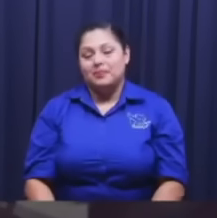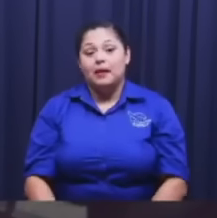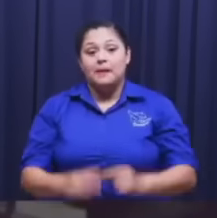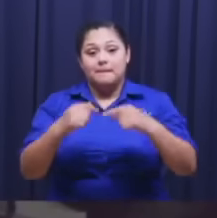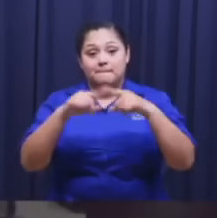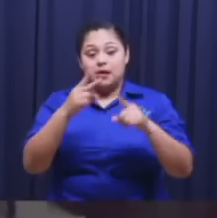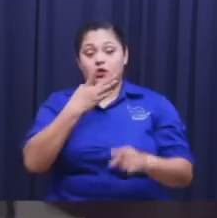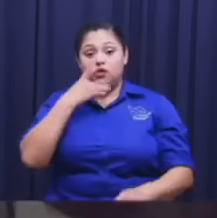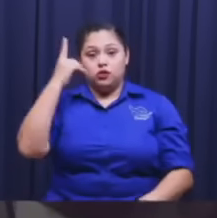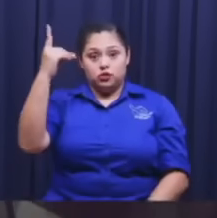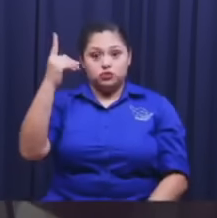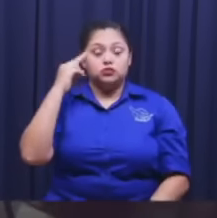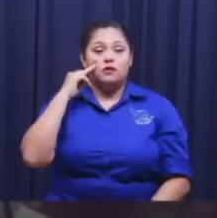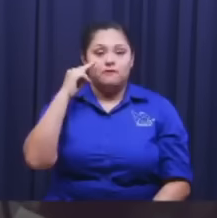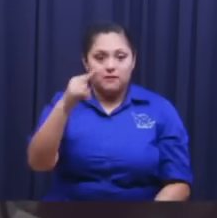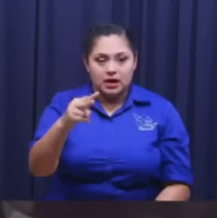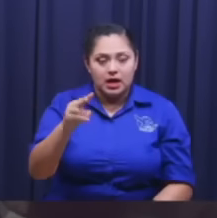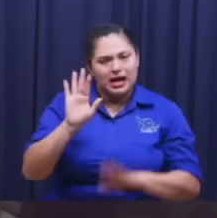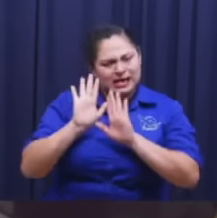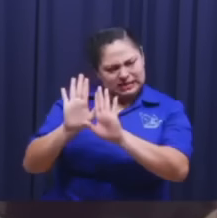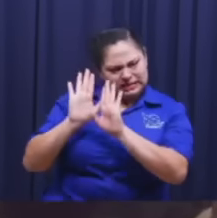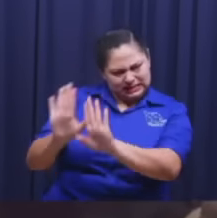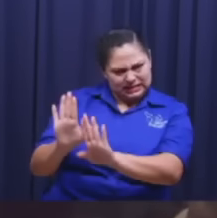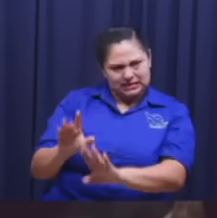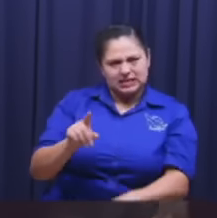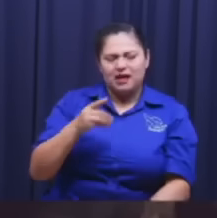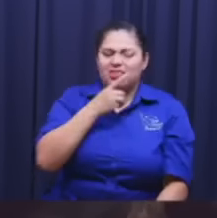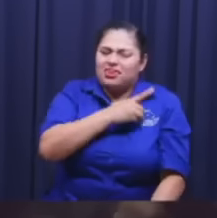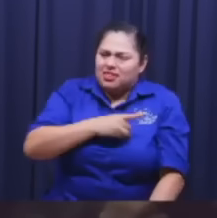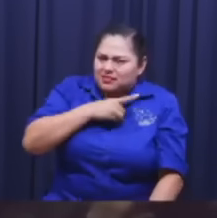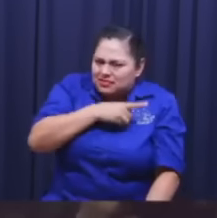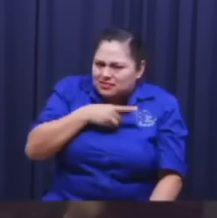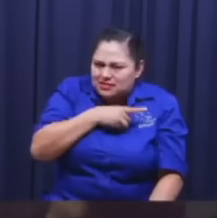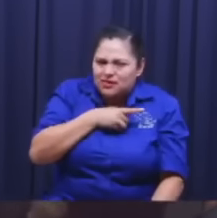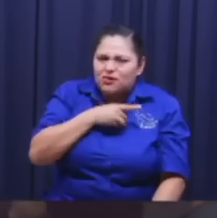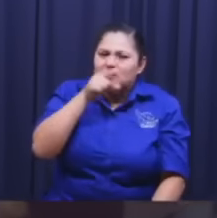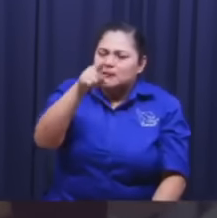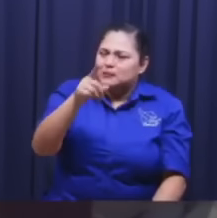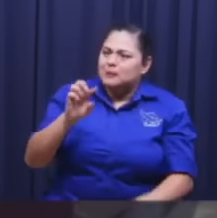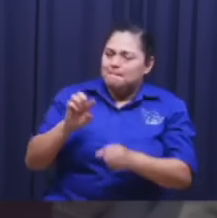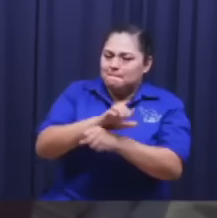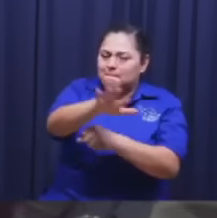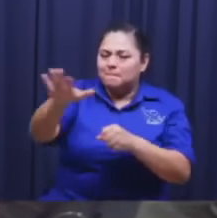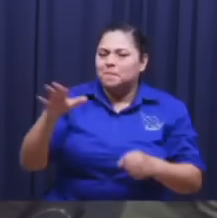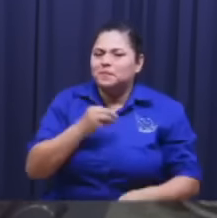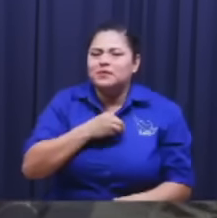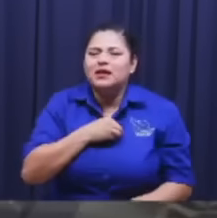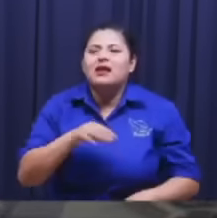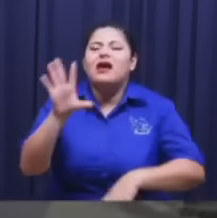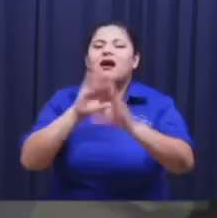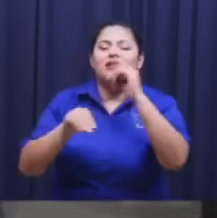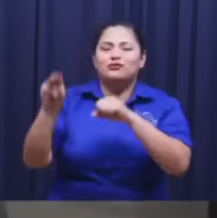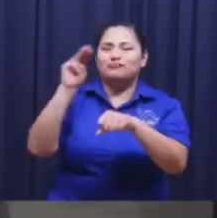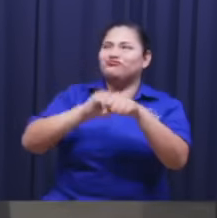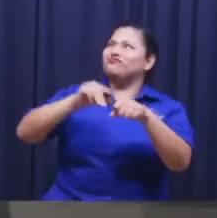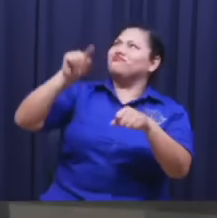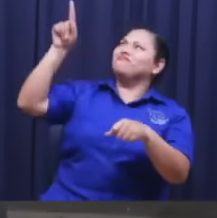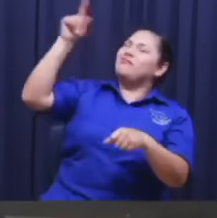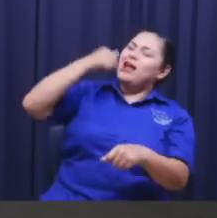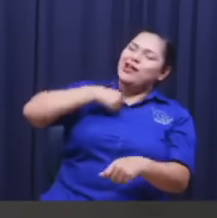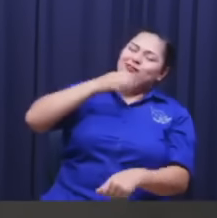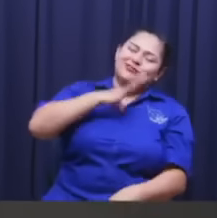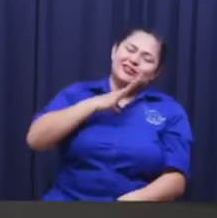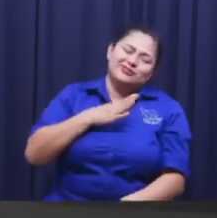Pero Dios mira la resistencia, el anhelo de aquel pueblo que quiere algo más de Él. Y yo tengo